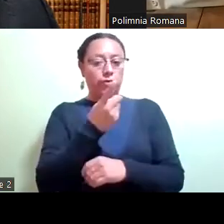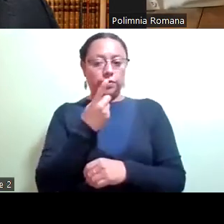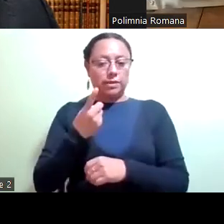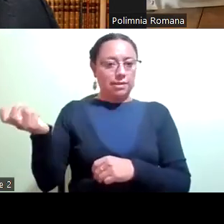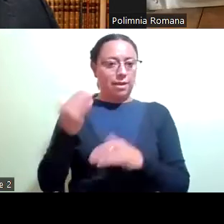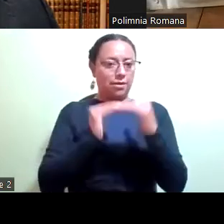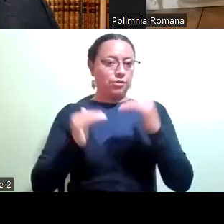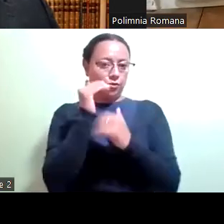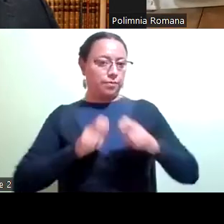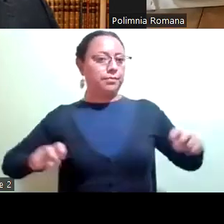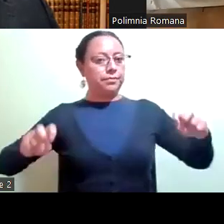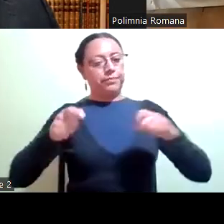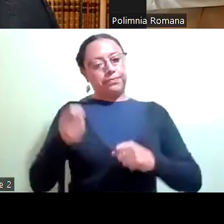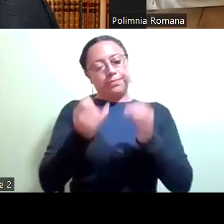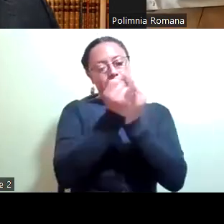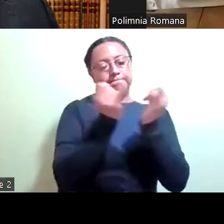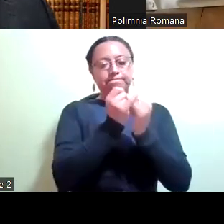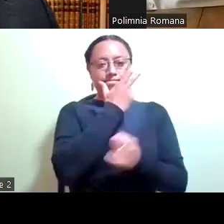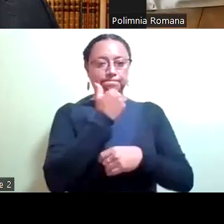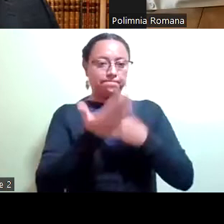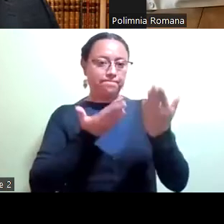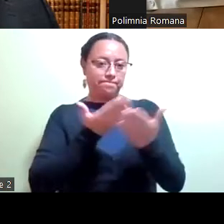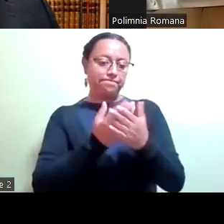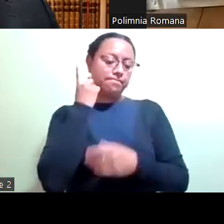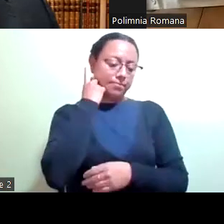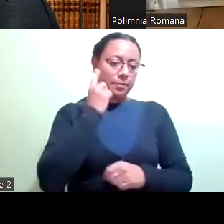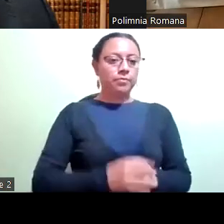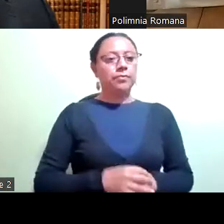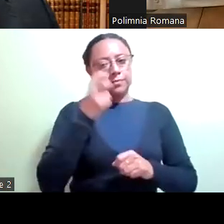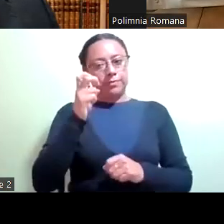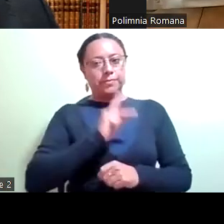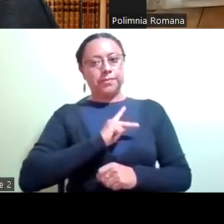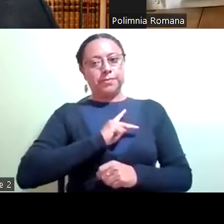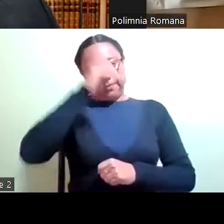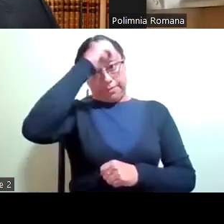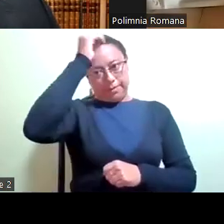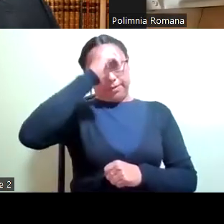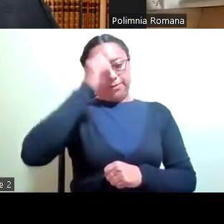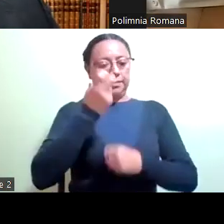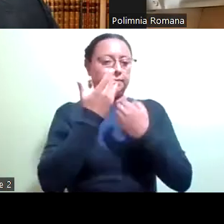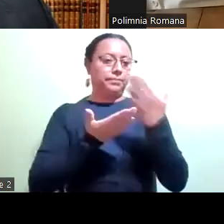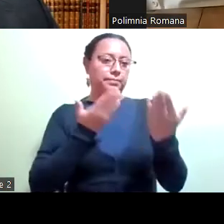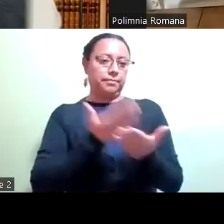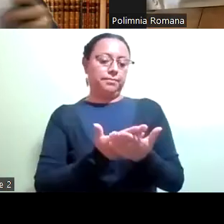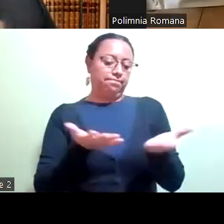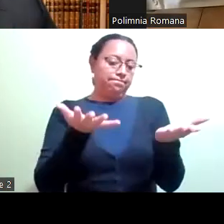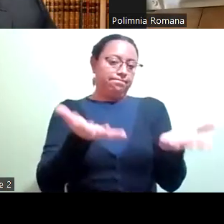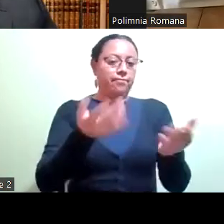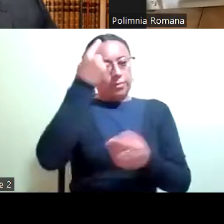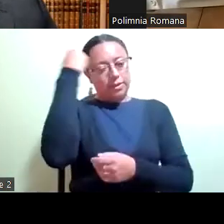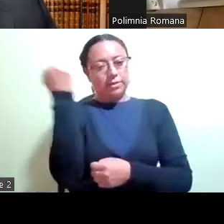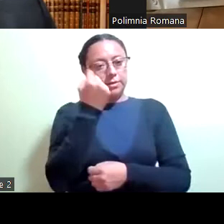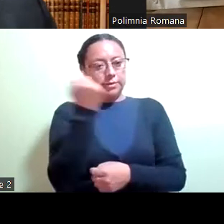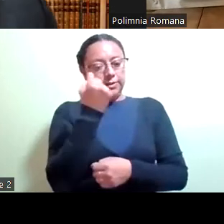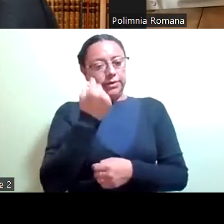proponente estaba atendiendo. Entonces, sería mi comentario, diputada presidenta, y la propuesta ahí está en el sentido